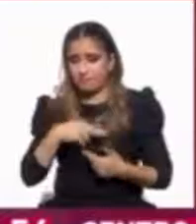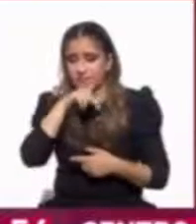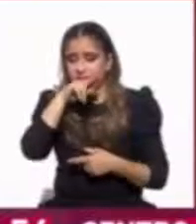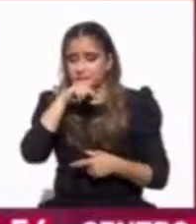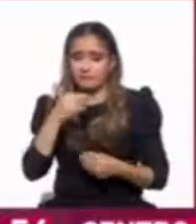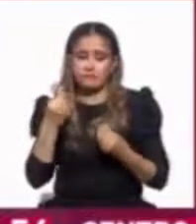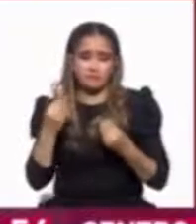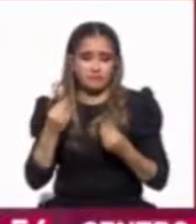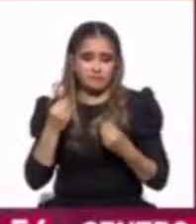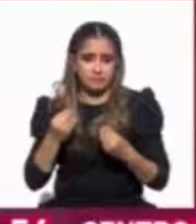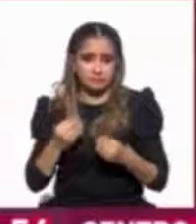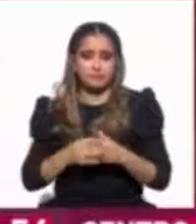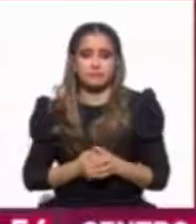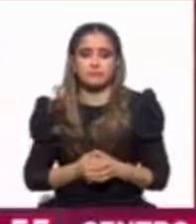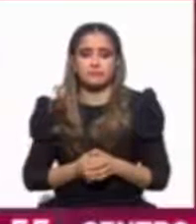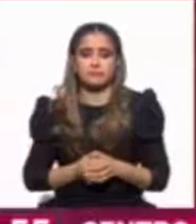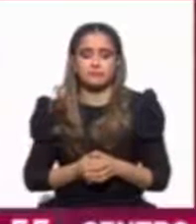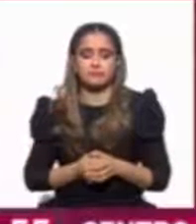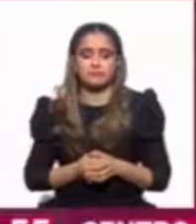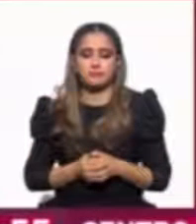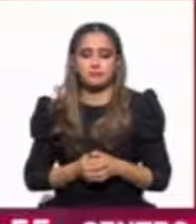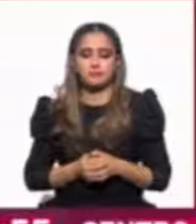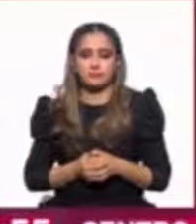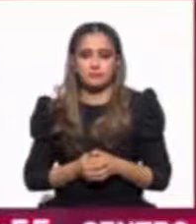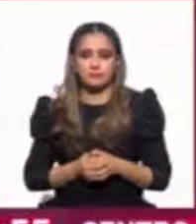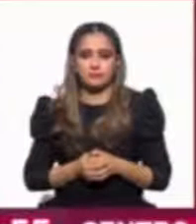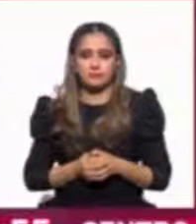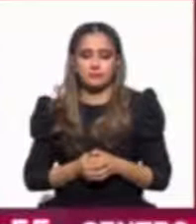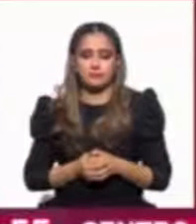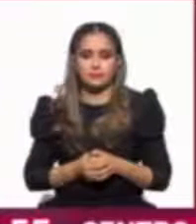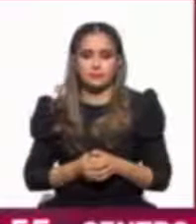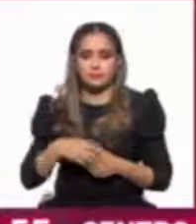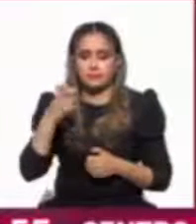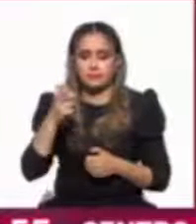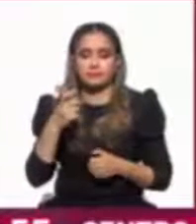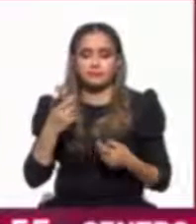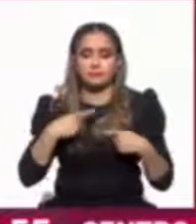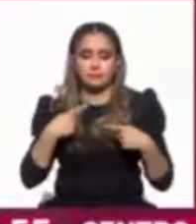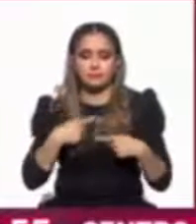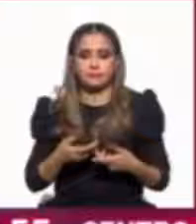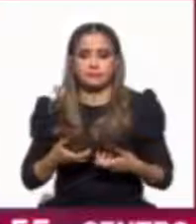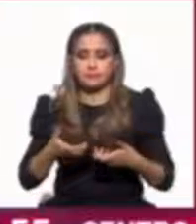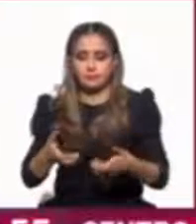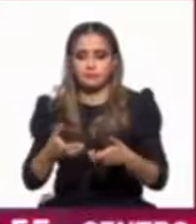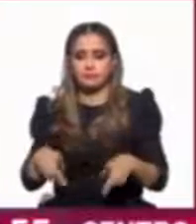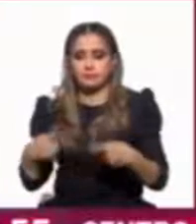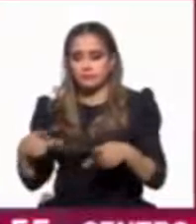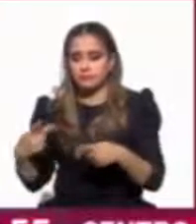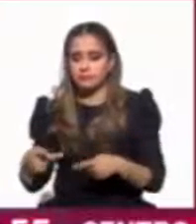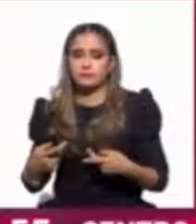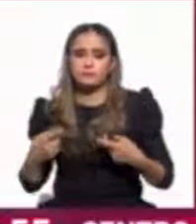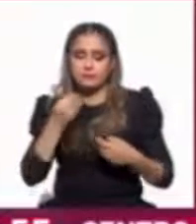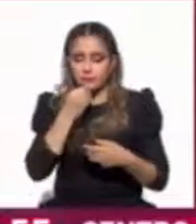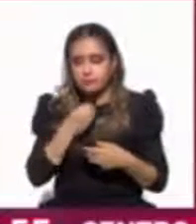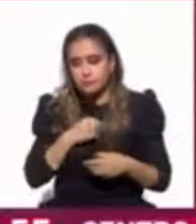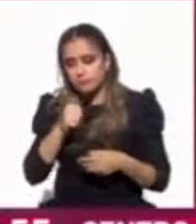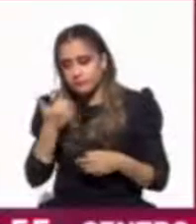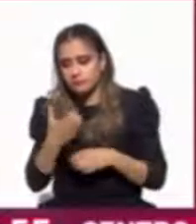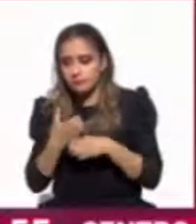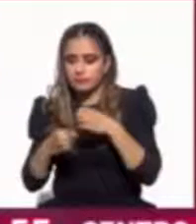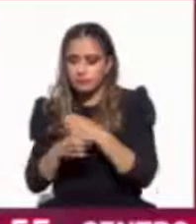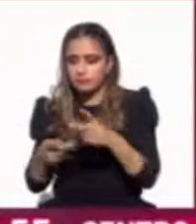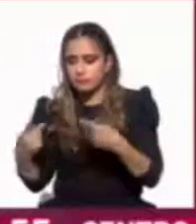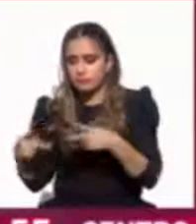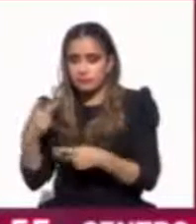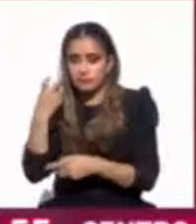en general, estamos hablando de que esta tasa de subocupación es del doble. Y bueno,